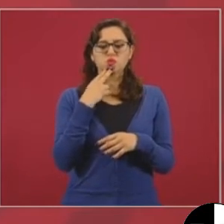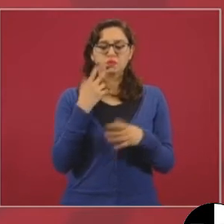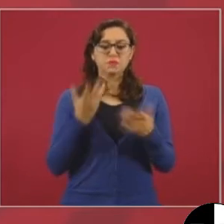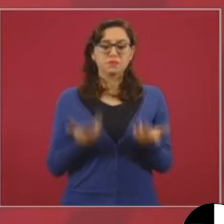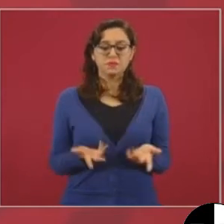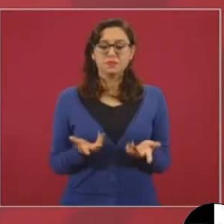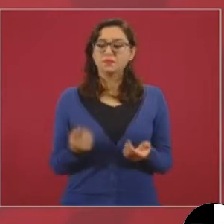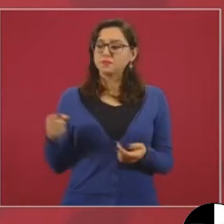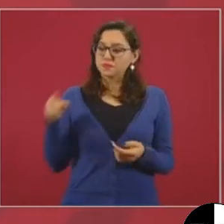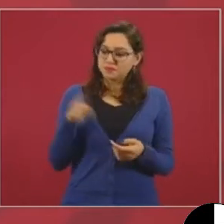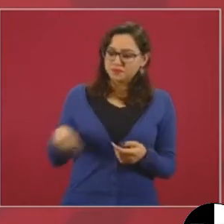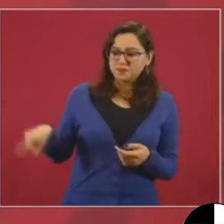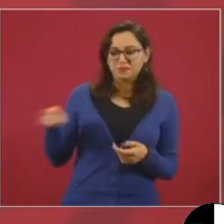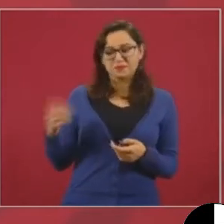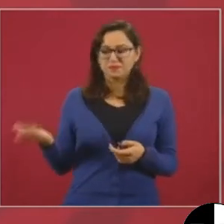actuaciones,